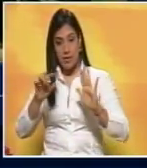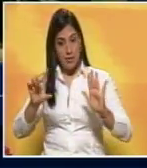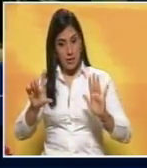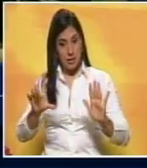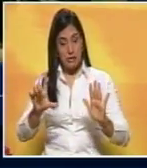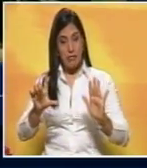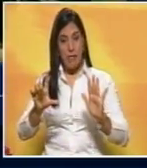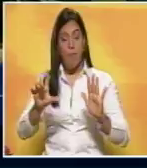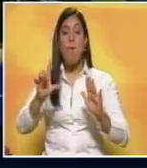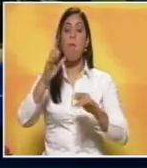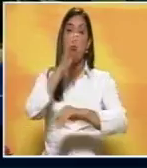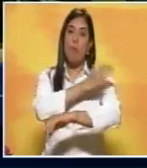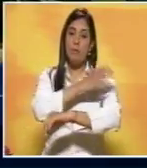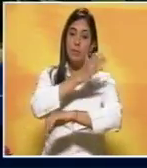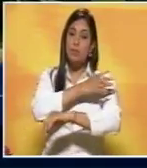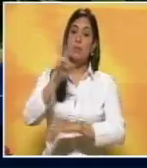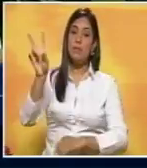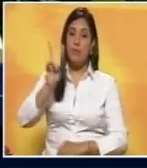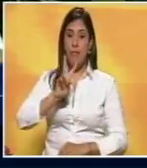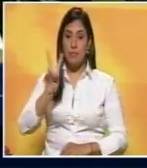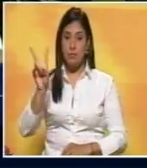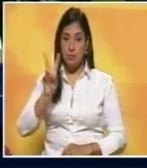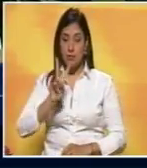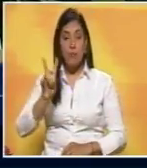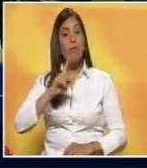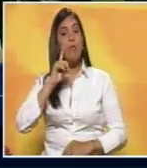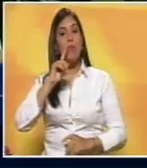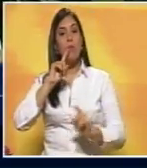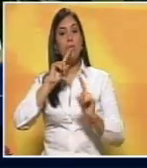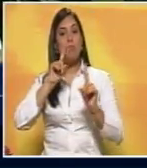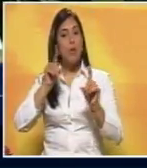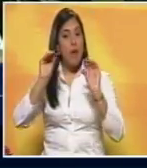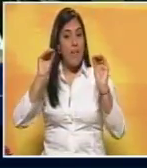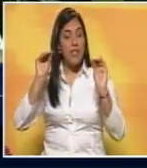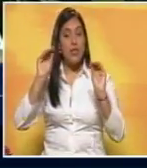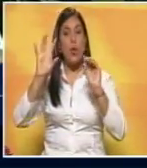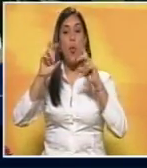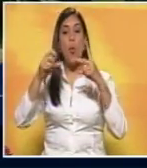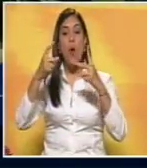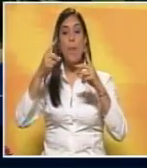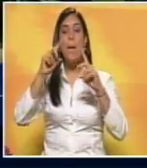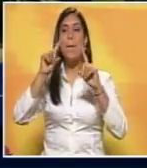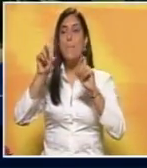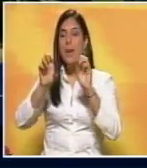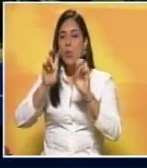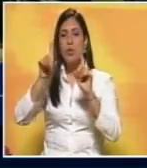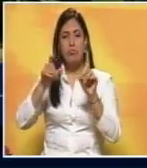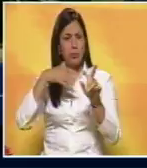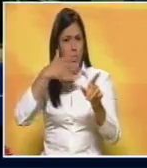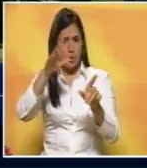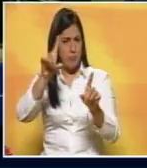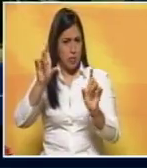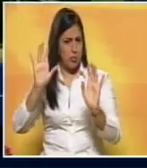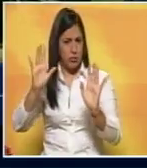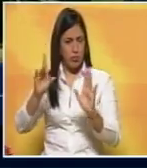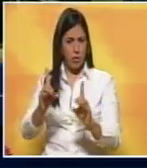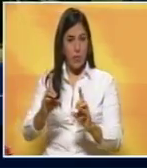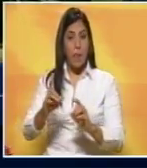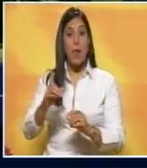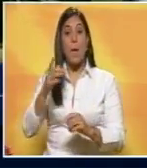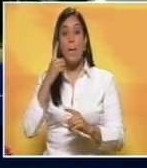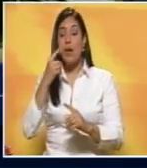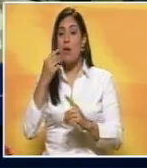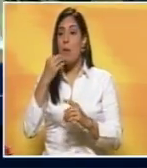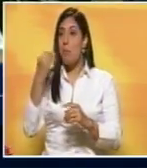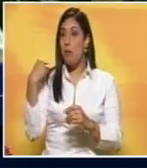2017, la oposición venezolana convocó a una llamada consulta, plebiscito, como ellos quisieran llamar, sin